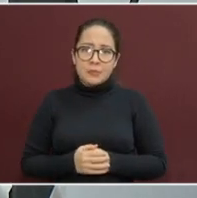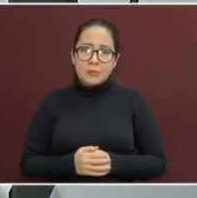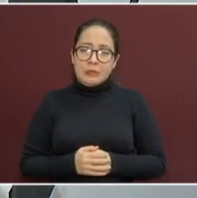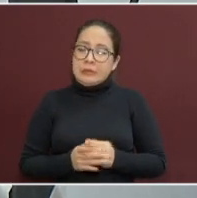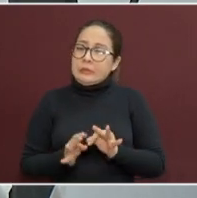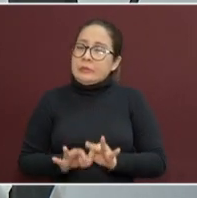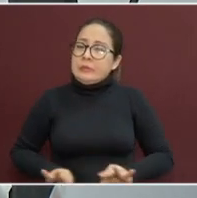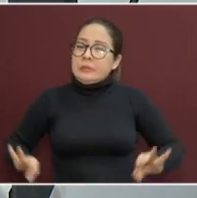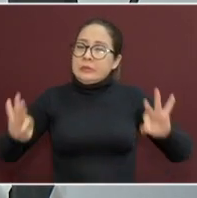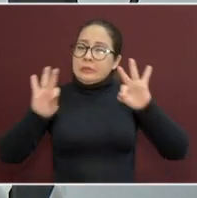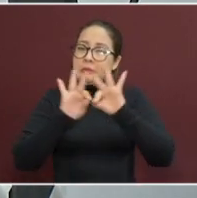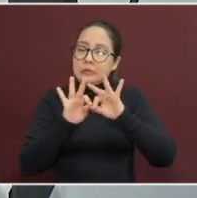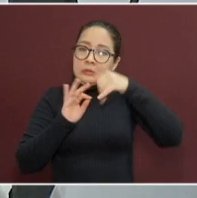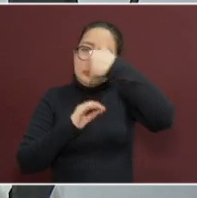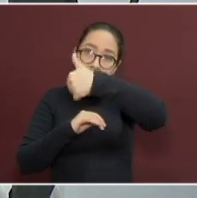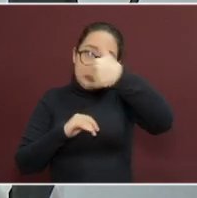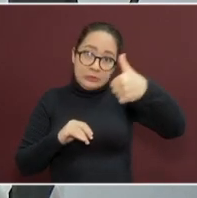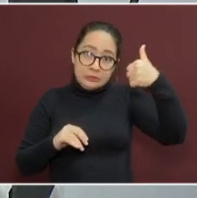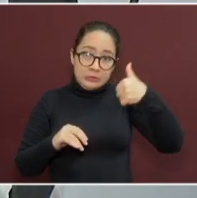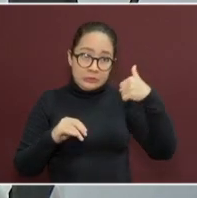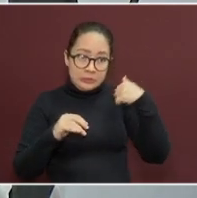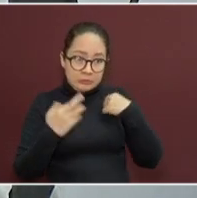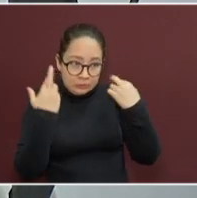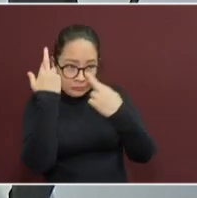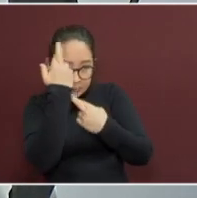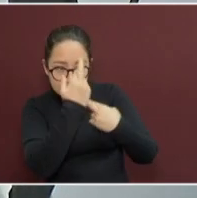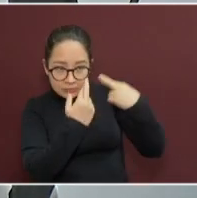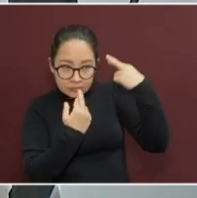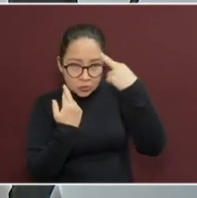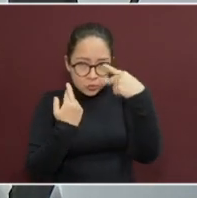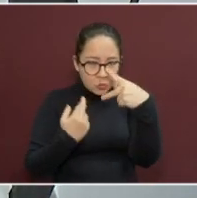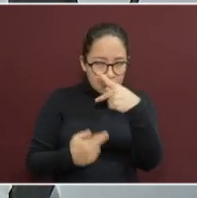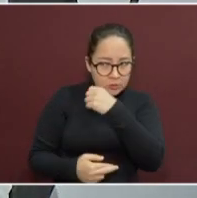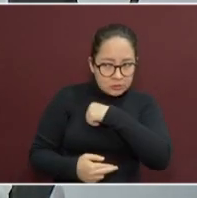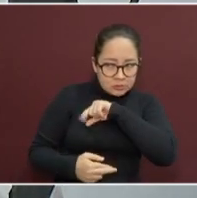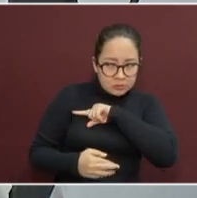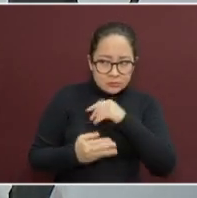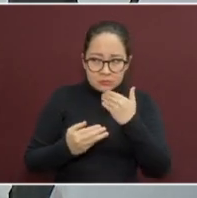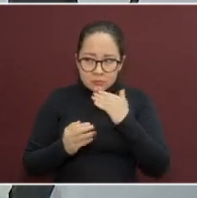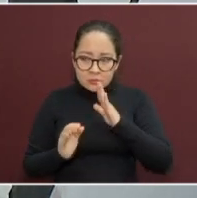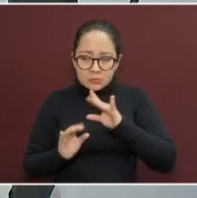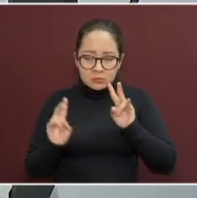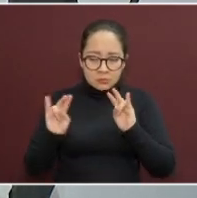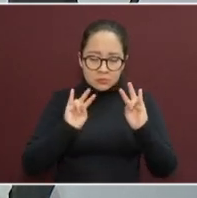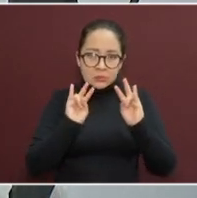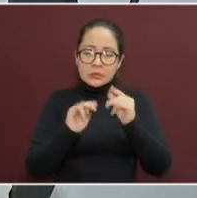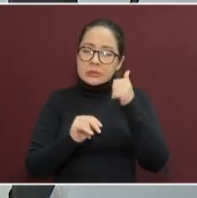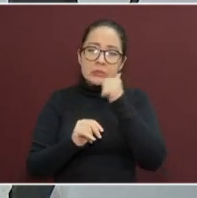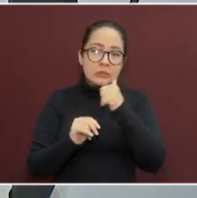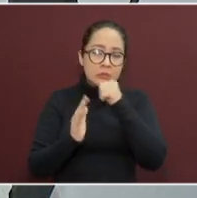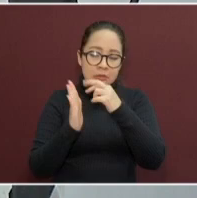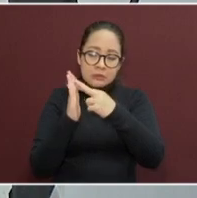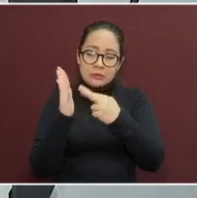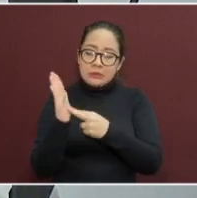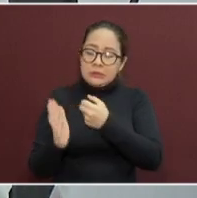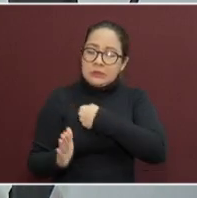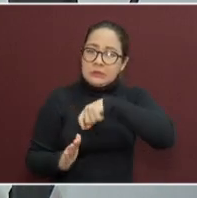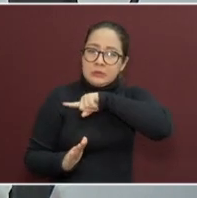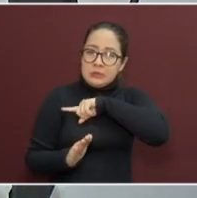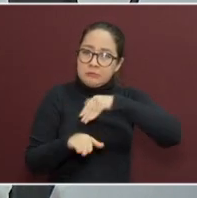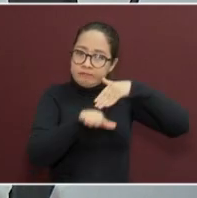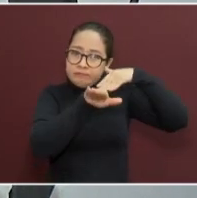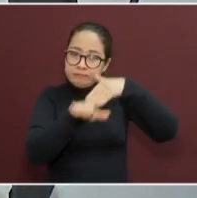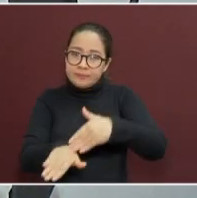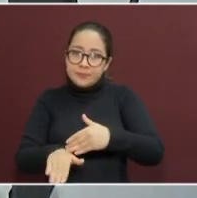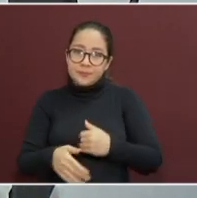de cada uno de nuestro estado de salud y estar siempre con las medidas de protección sanitaria pues